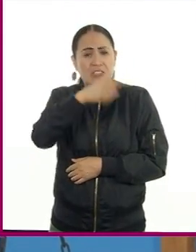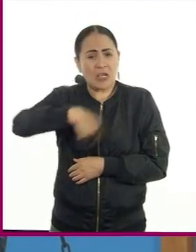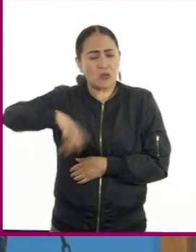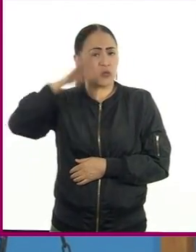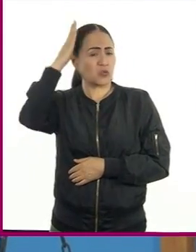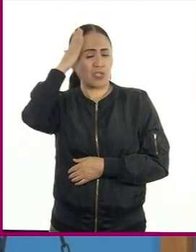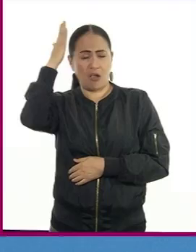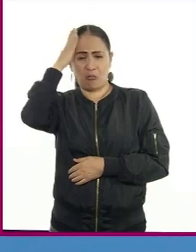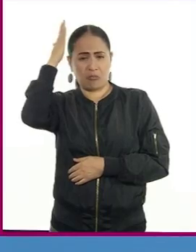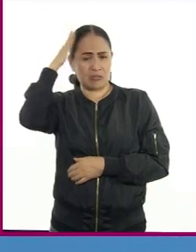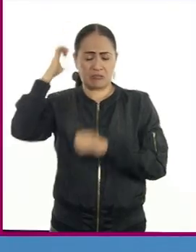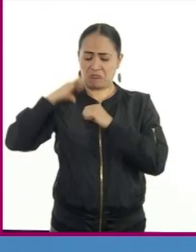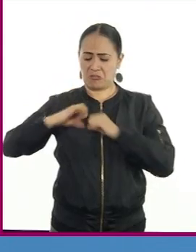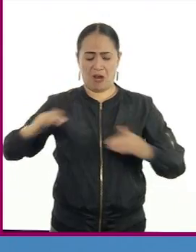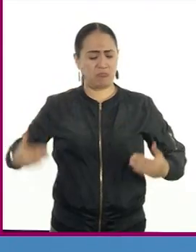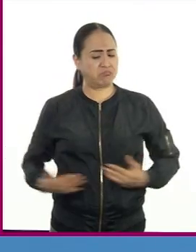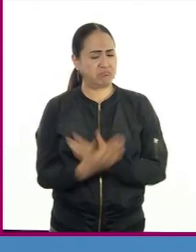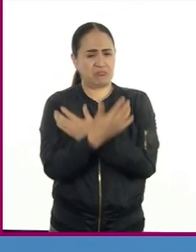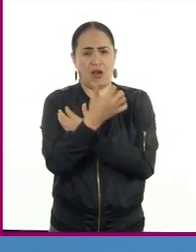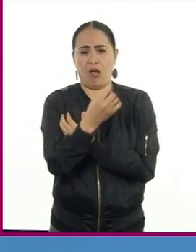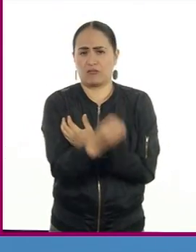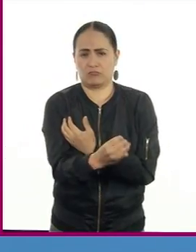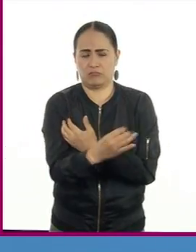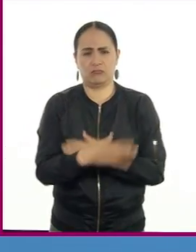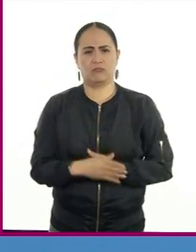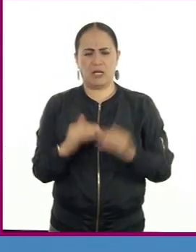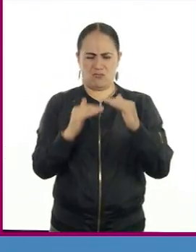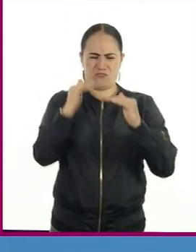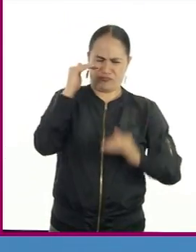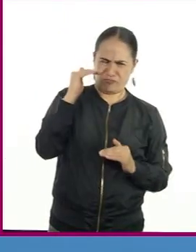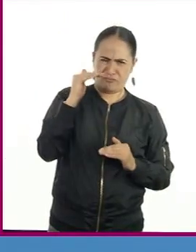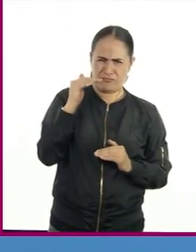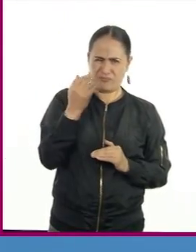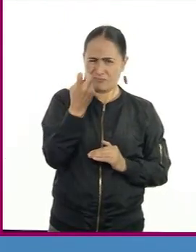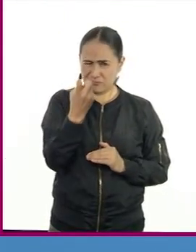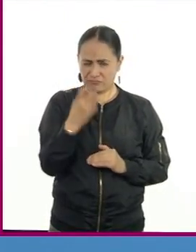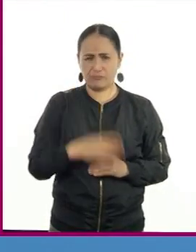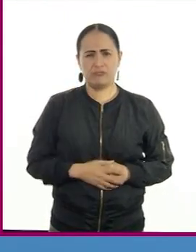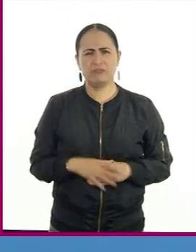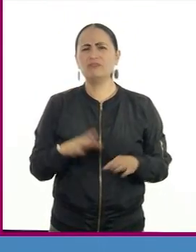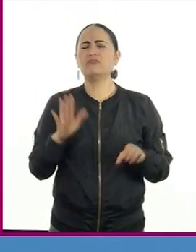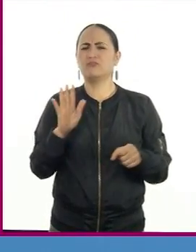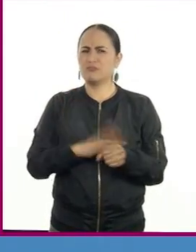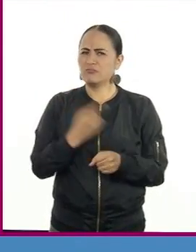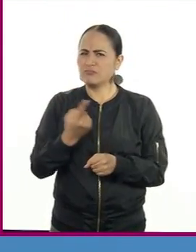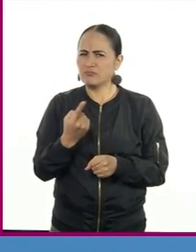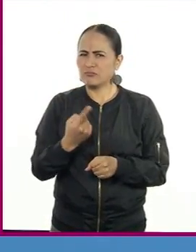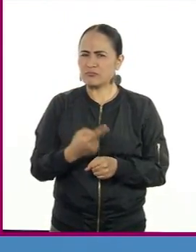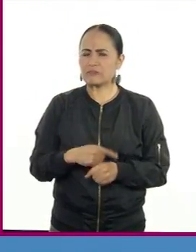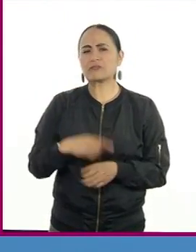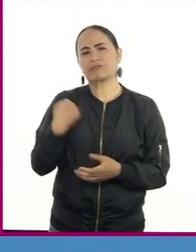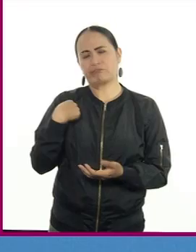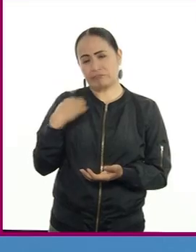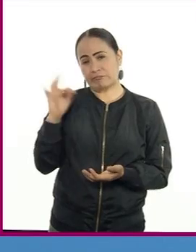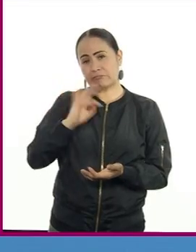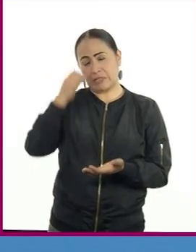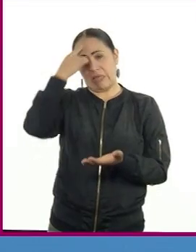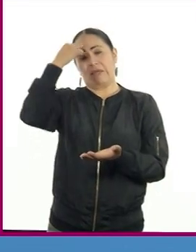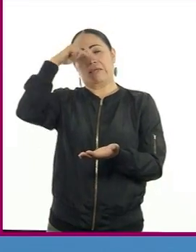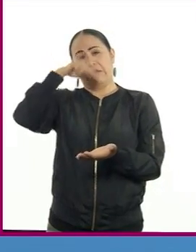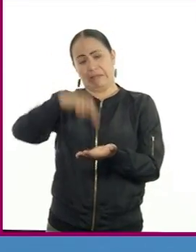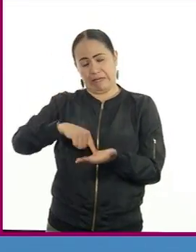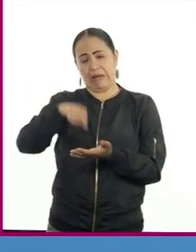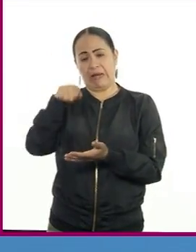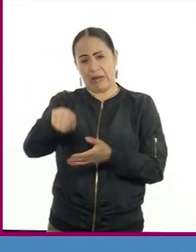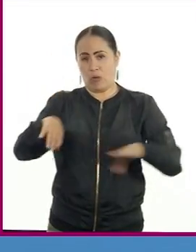por naturaleza. Esta desigualdad tiene sus bases en creencias que maximizan cualidades